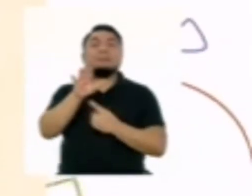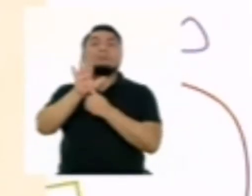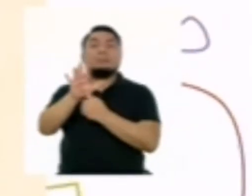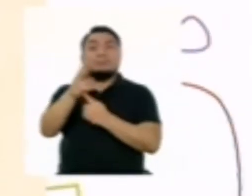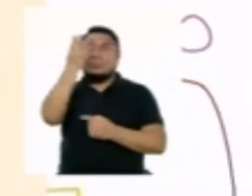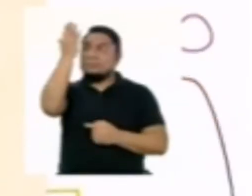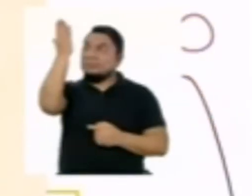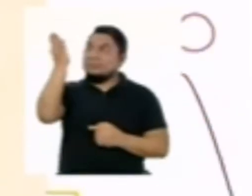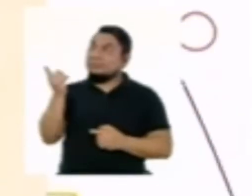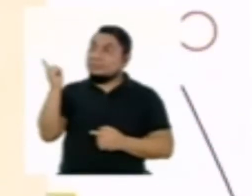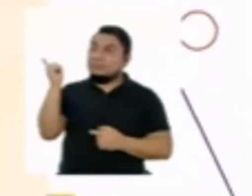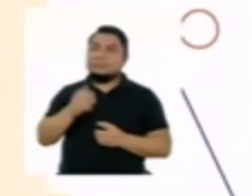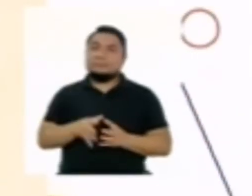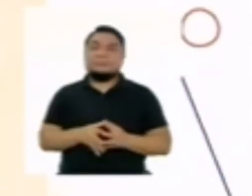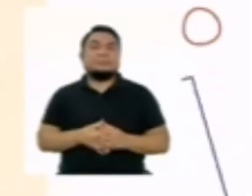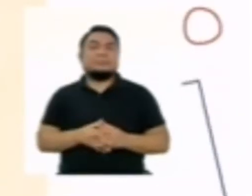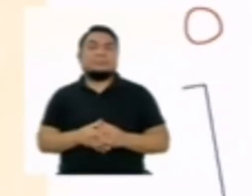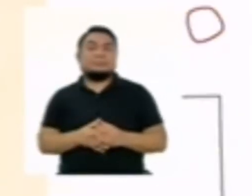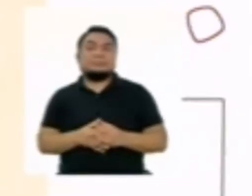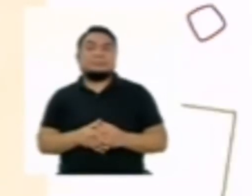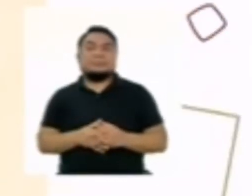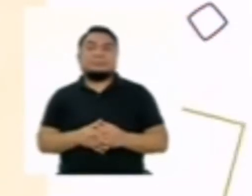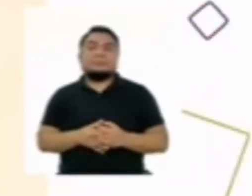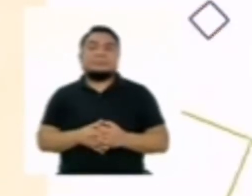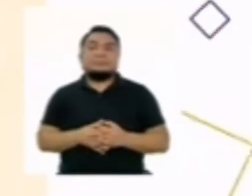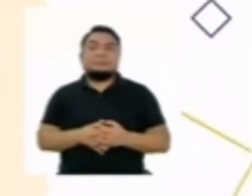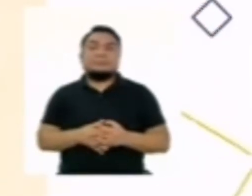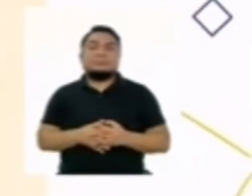muestra este otro cuadro.